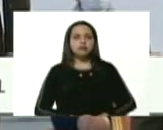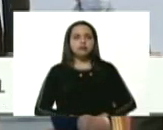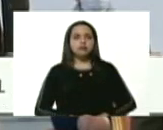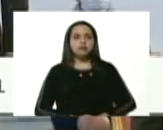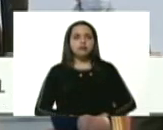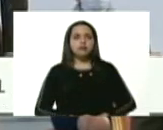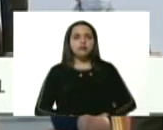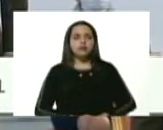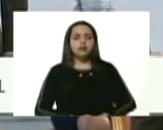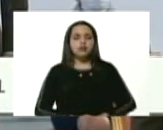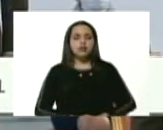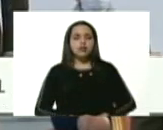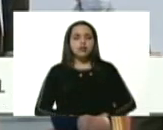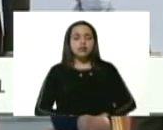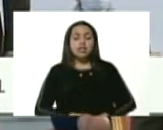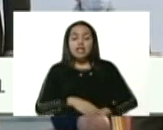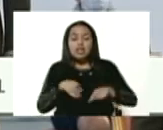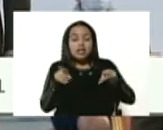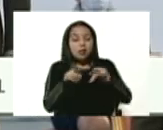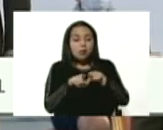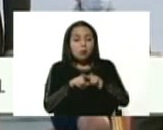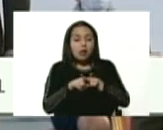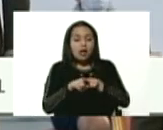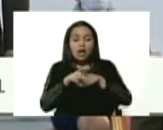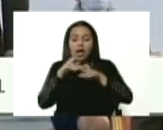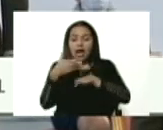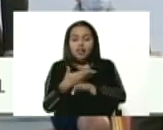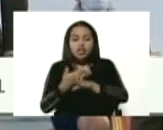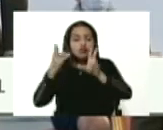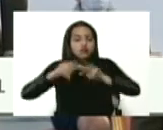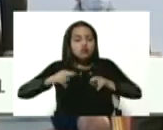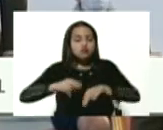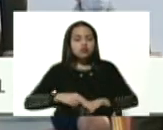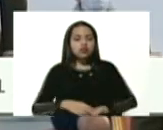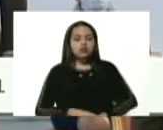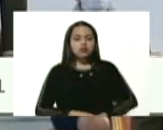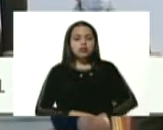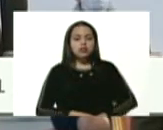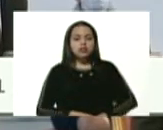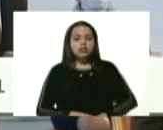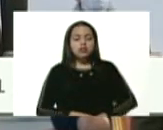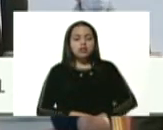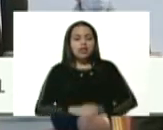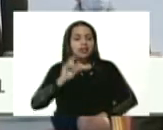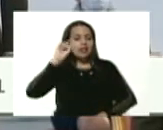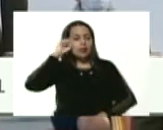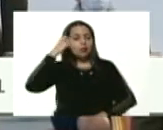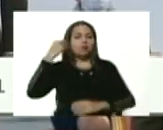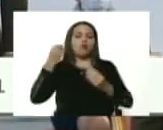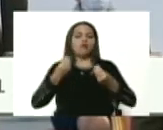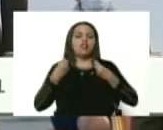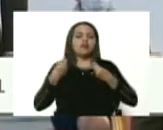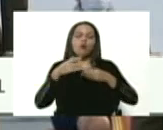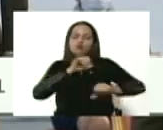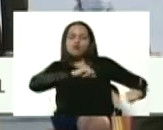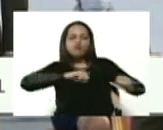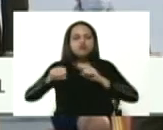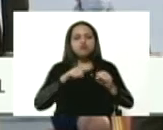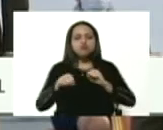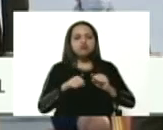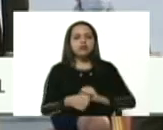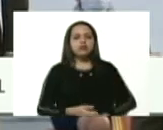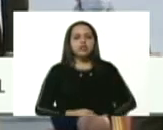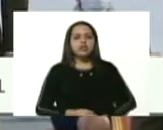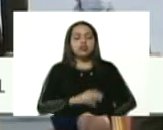como nunca antes en la conmemoración viva, dinámica,